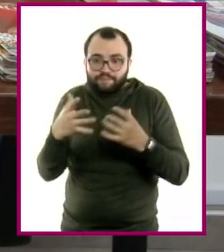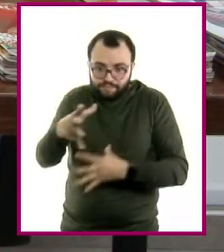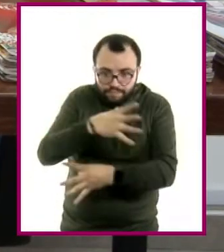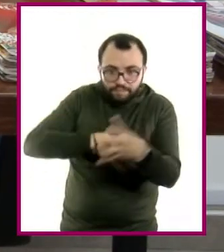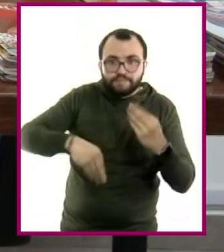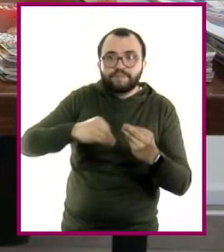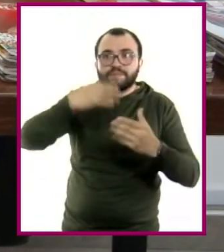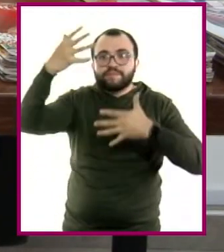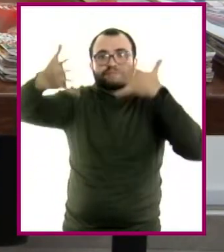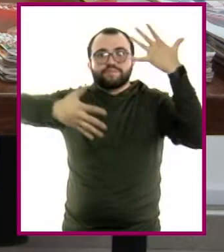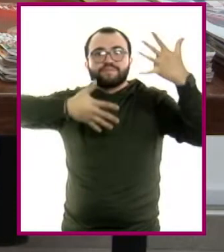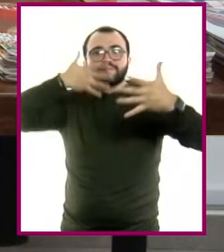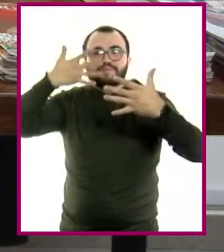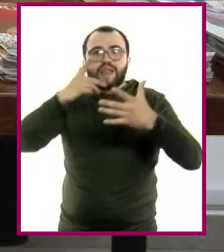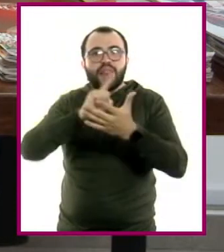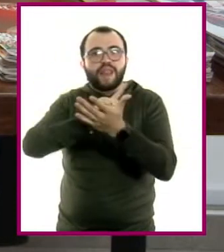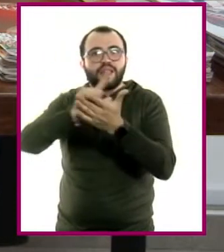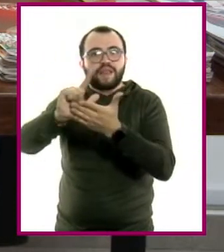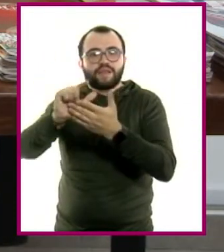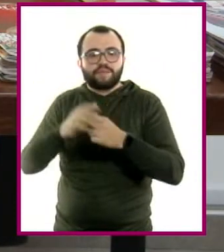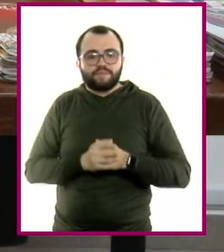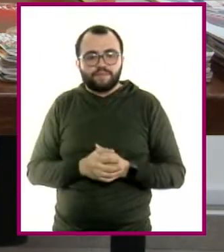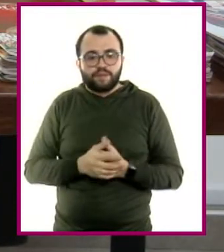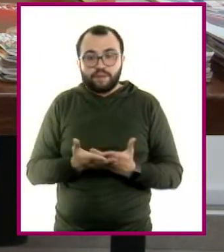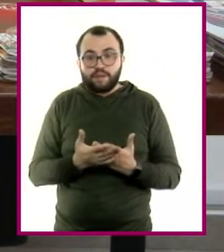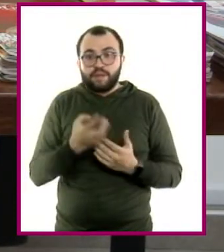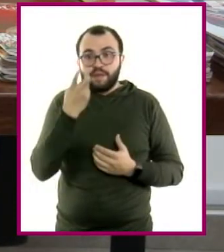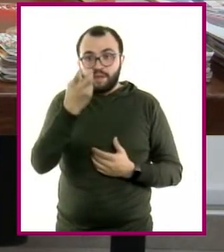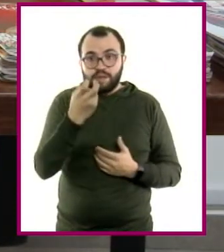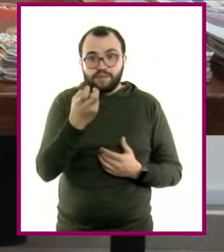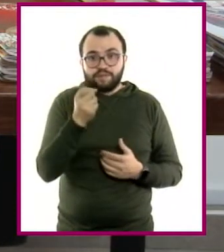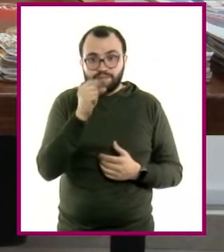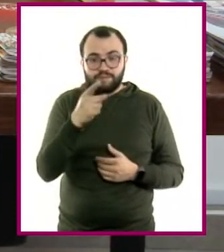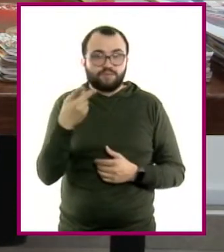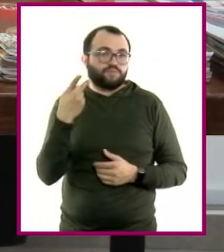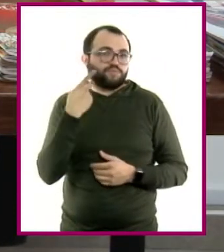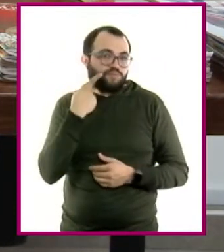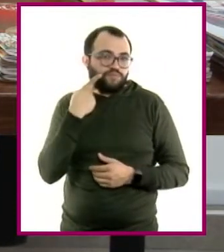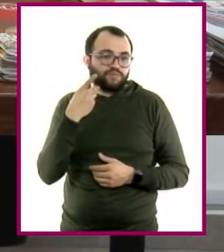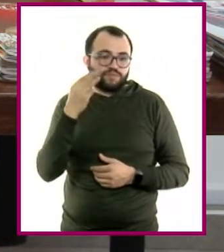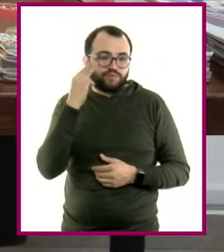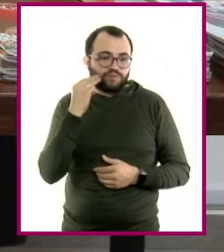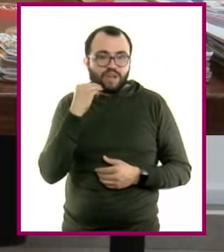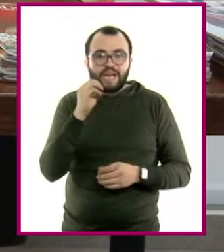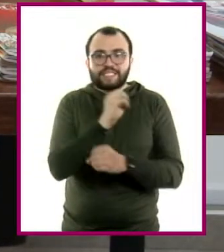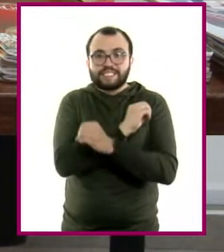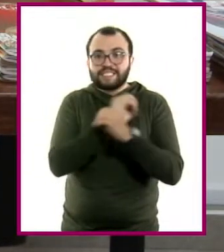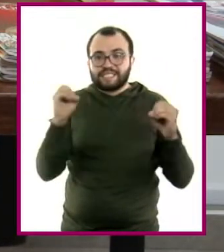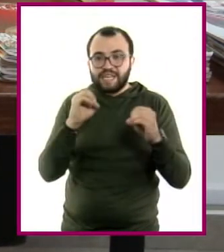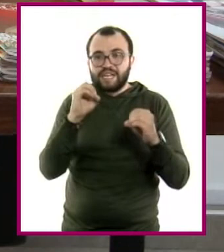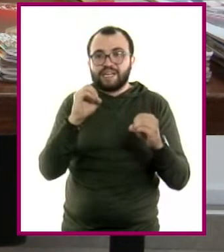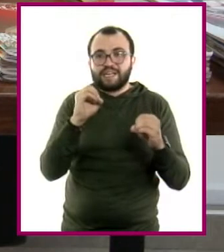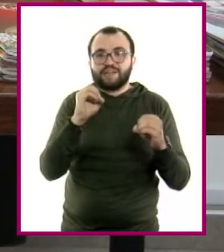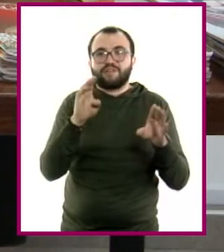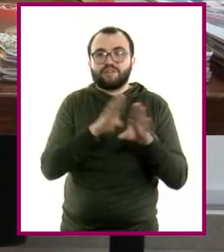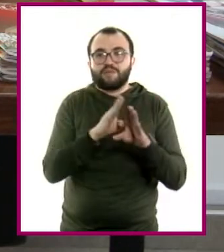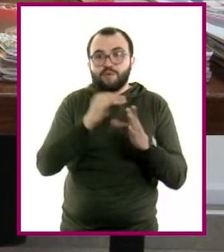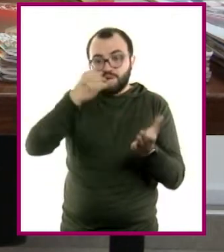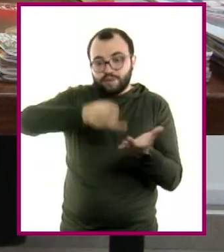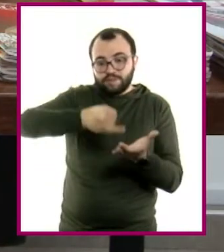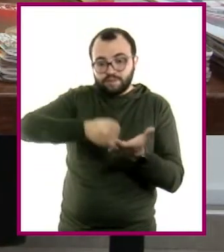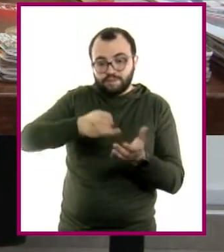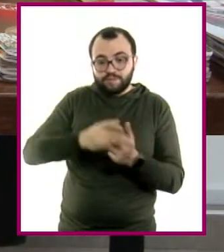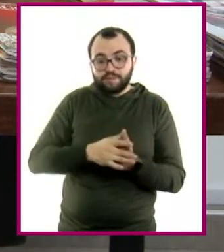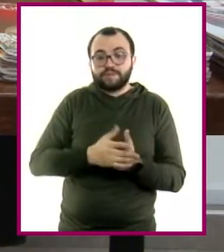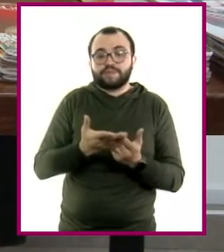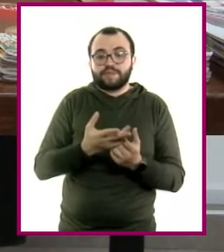ambiente. Además, como consecuencia de la política comercial de cero aranceles, las actividades económicas que